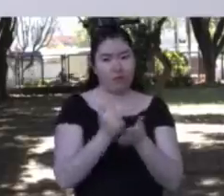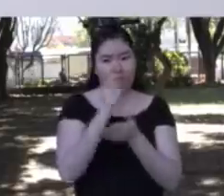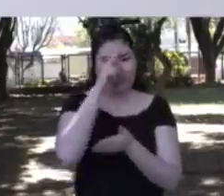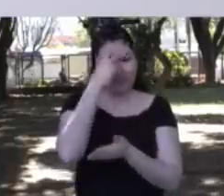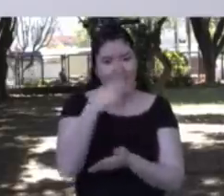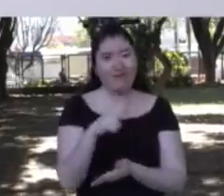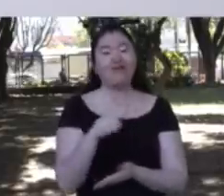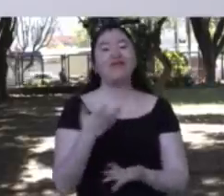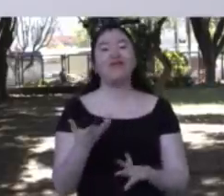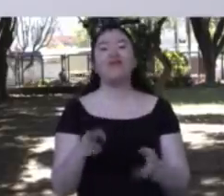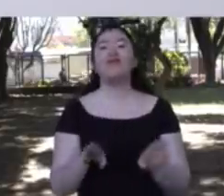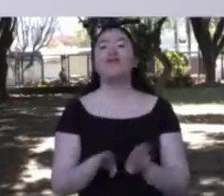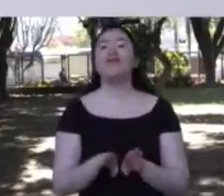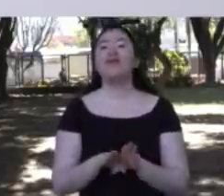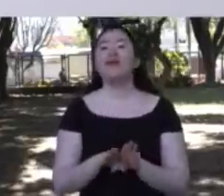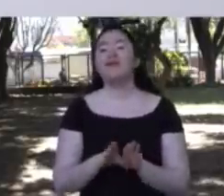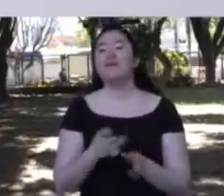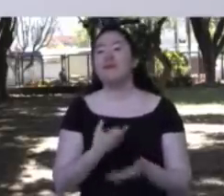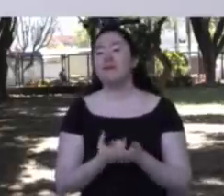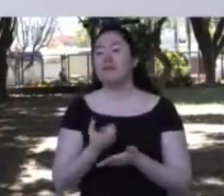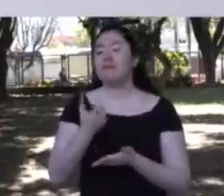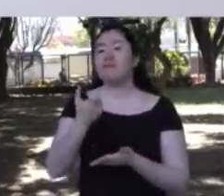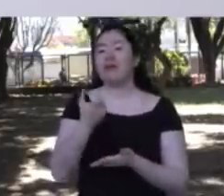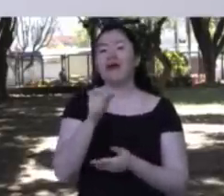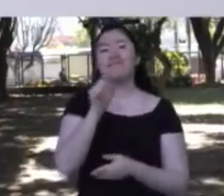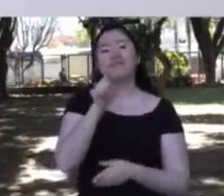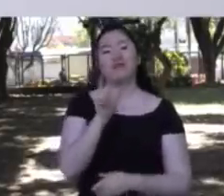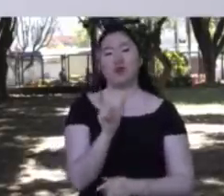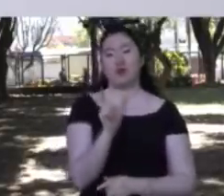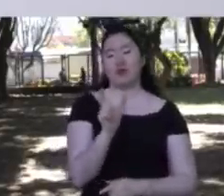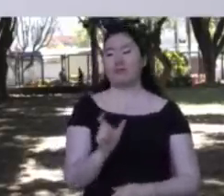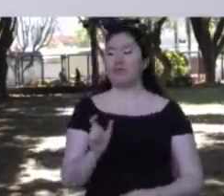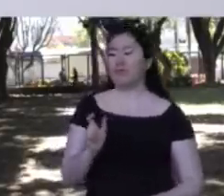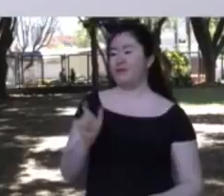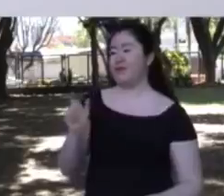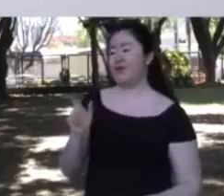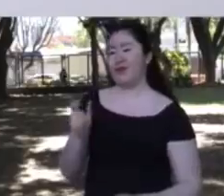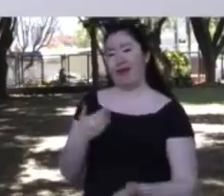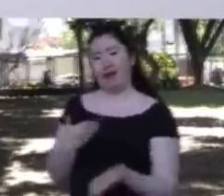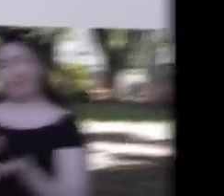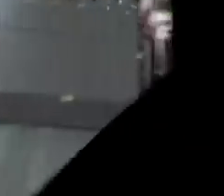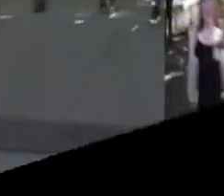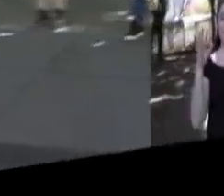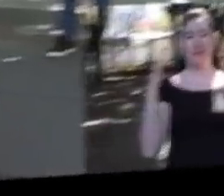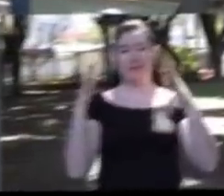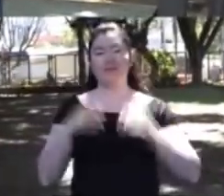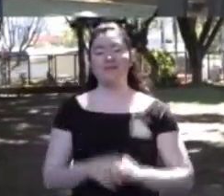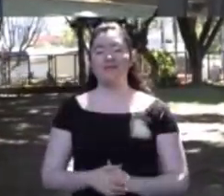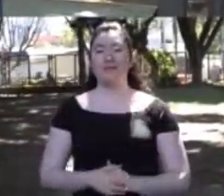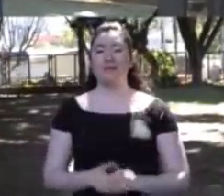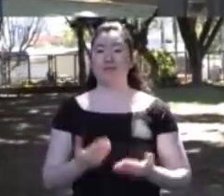de México se pueda acceder a través de la tarjeta. Y eso va a permitir un ordenamiento mayor.